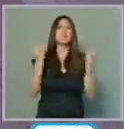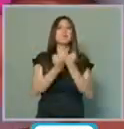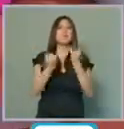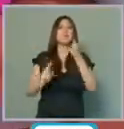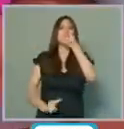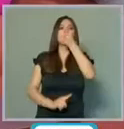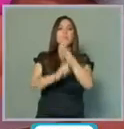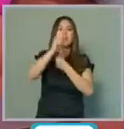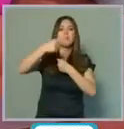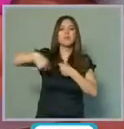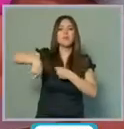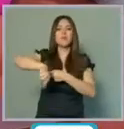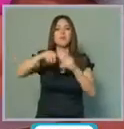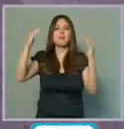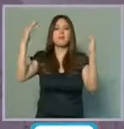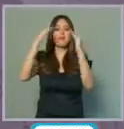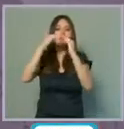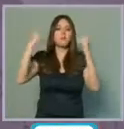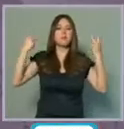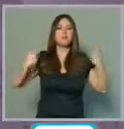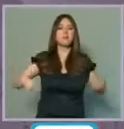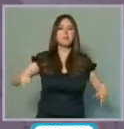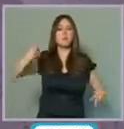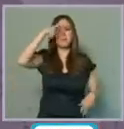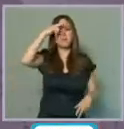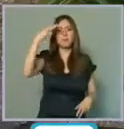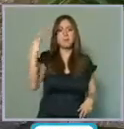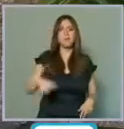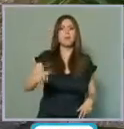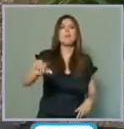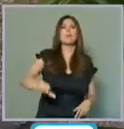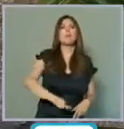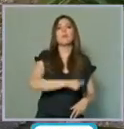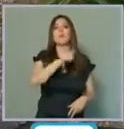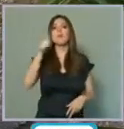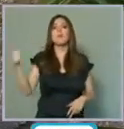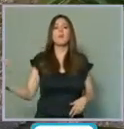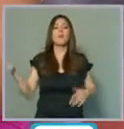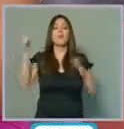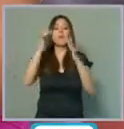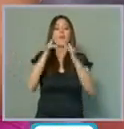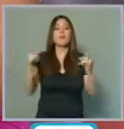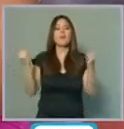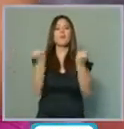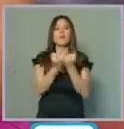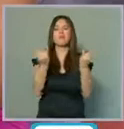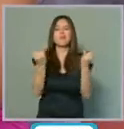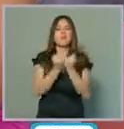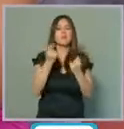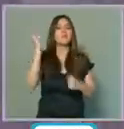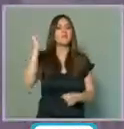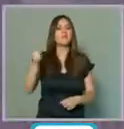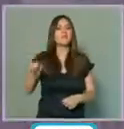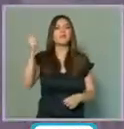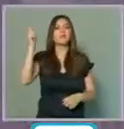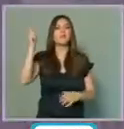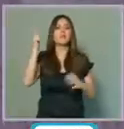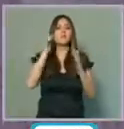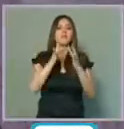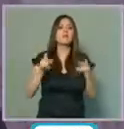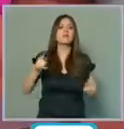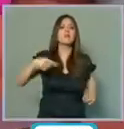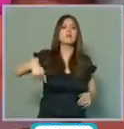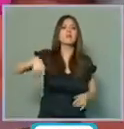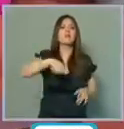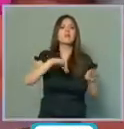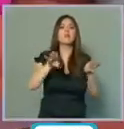mexicanos, pero también propiedades de algunos franceses. Entonces el ministro francés en México, aprovechándose curiosamente